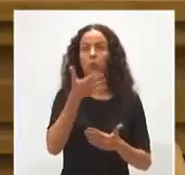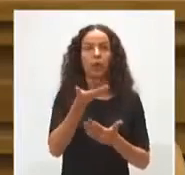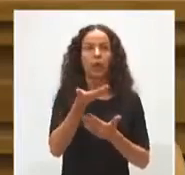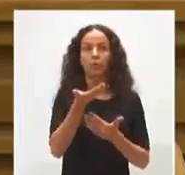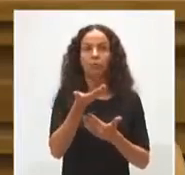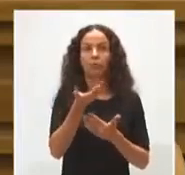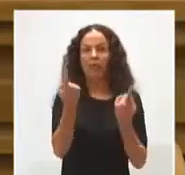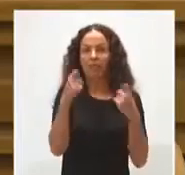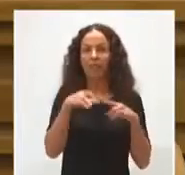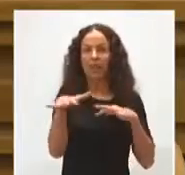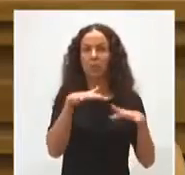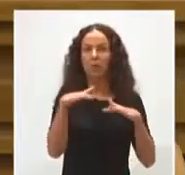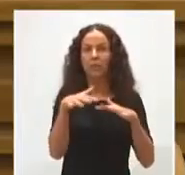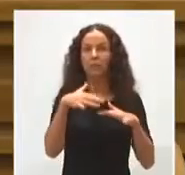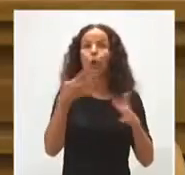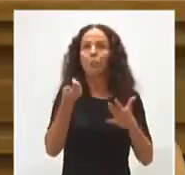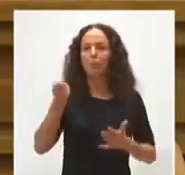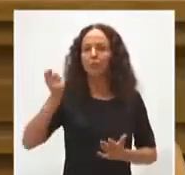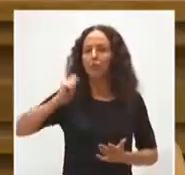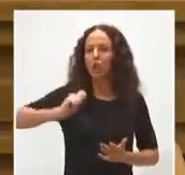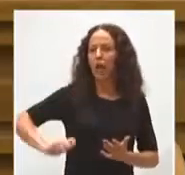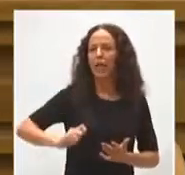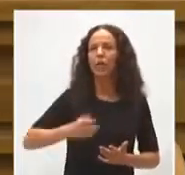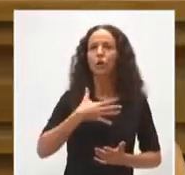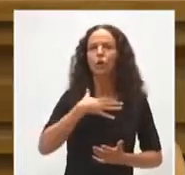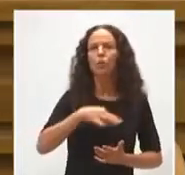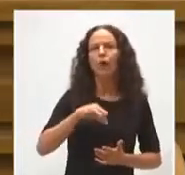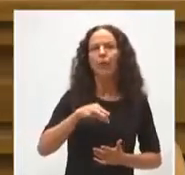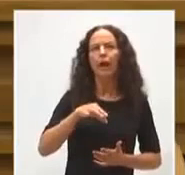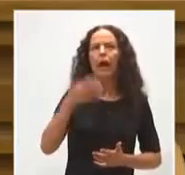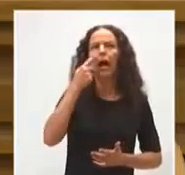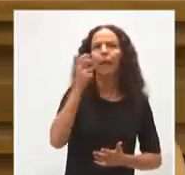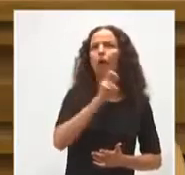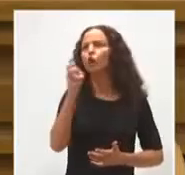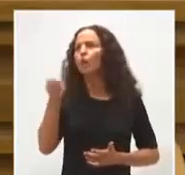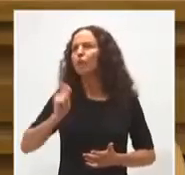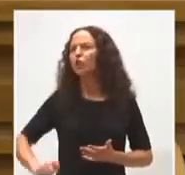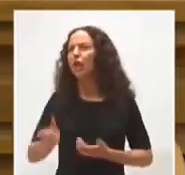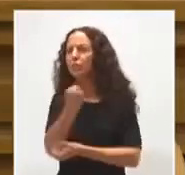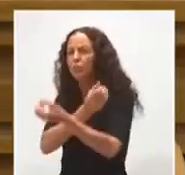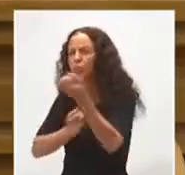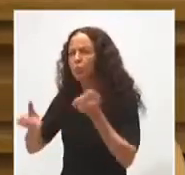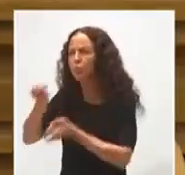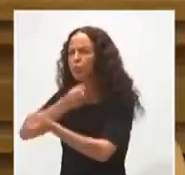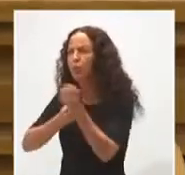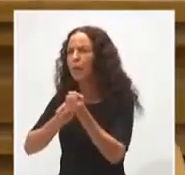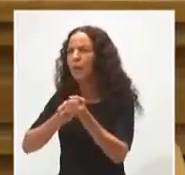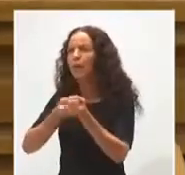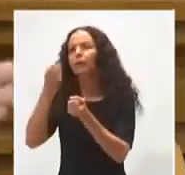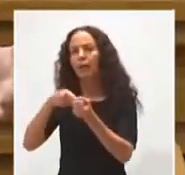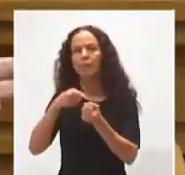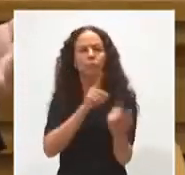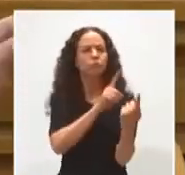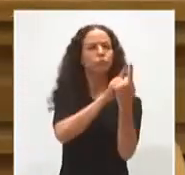los profesionales puedan intercambiar la experiencia de un paciente puedan incluso atenderlo desde sitios distintos esto que